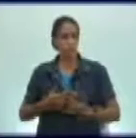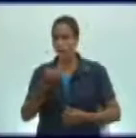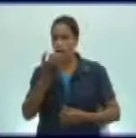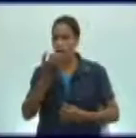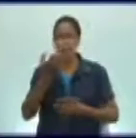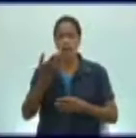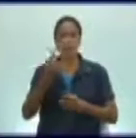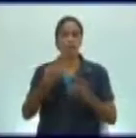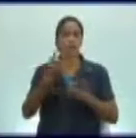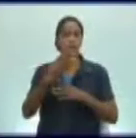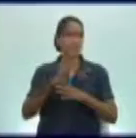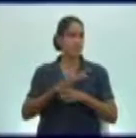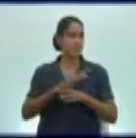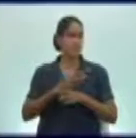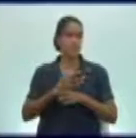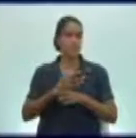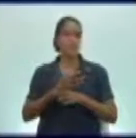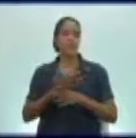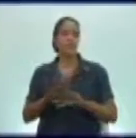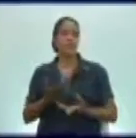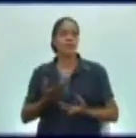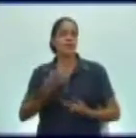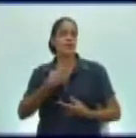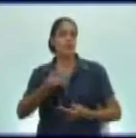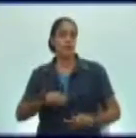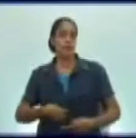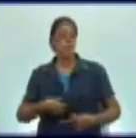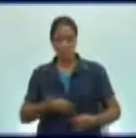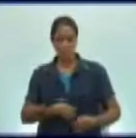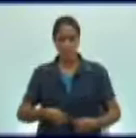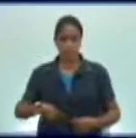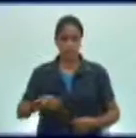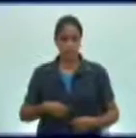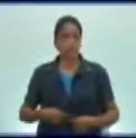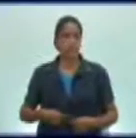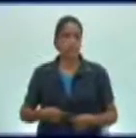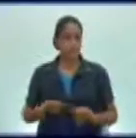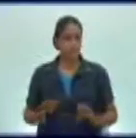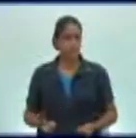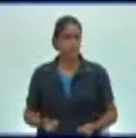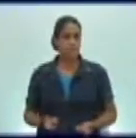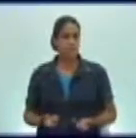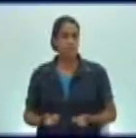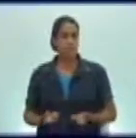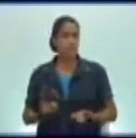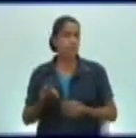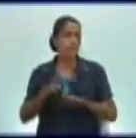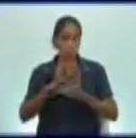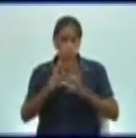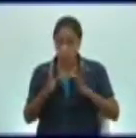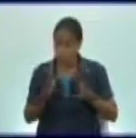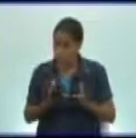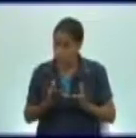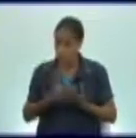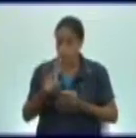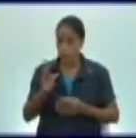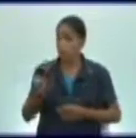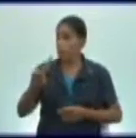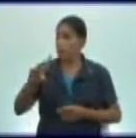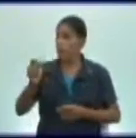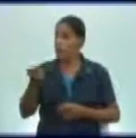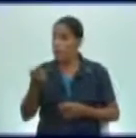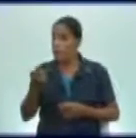diferencia con respecto al sistema digestivo de los nematelmintos, que aunque es completo, igual que los nematelmintos, aquí